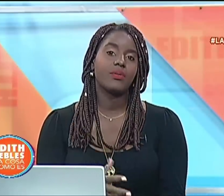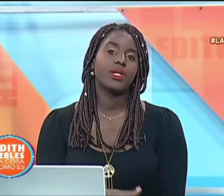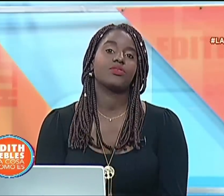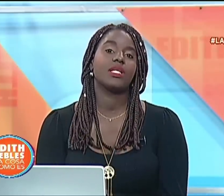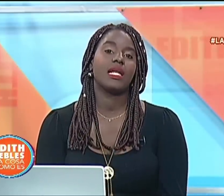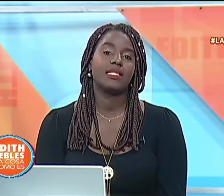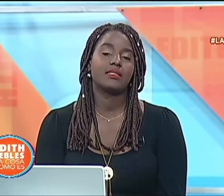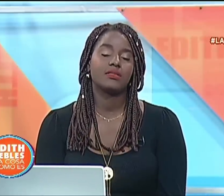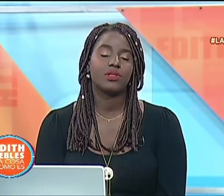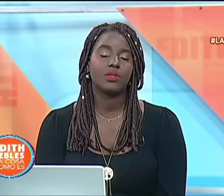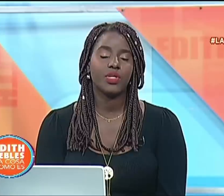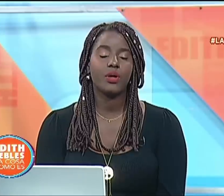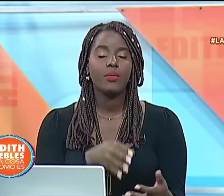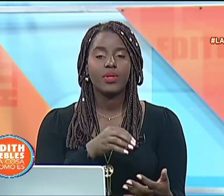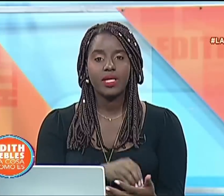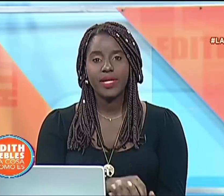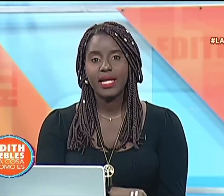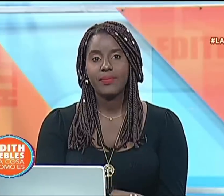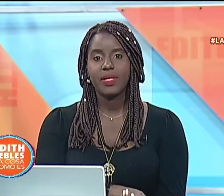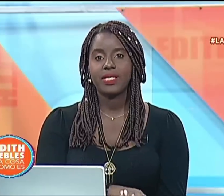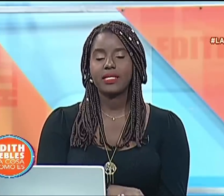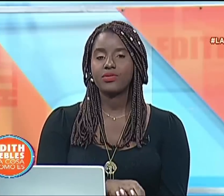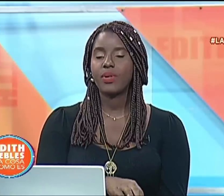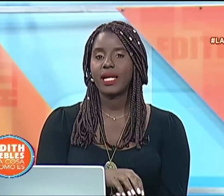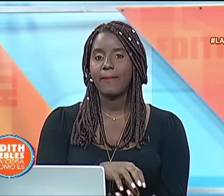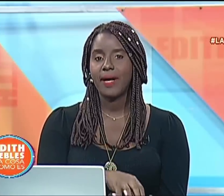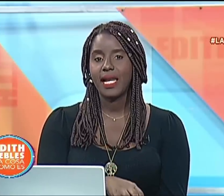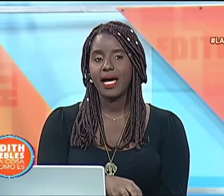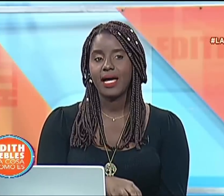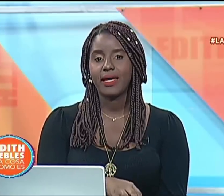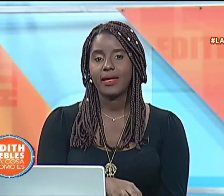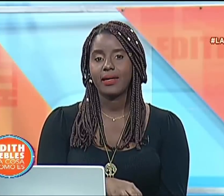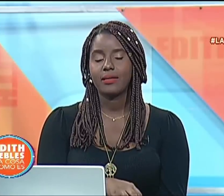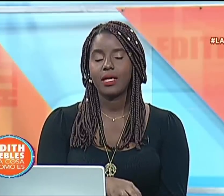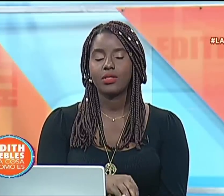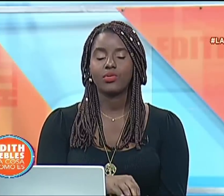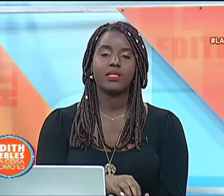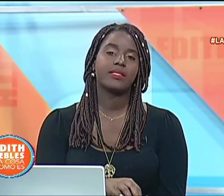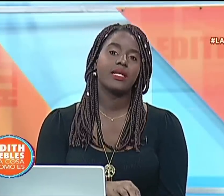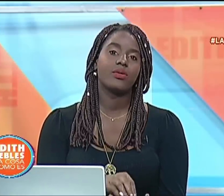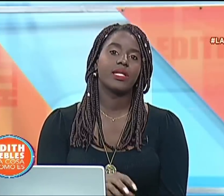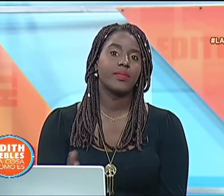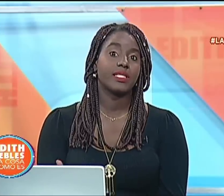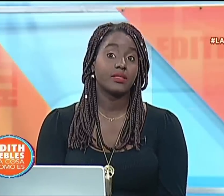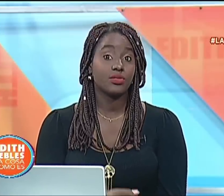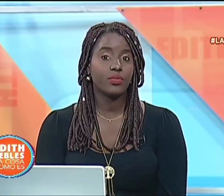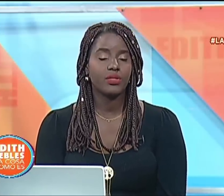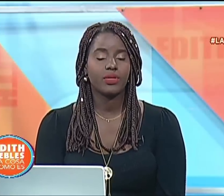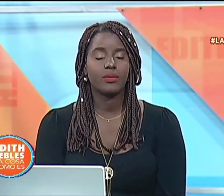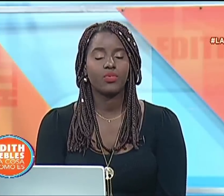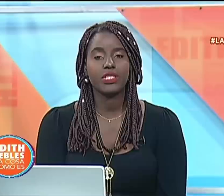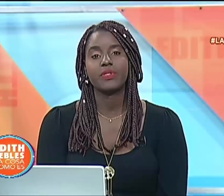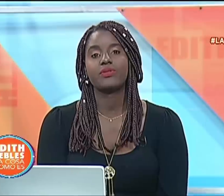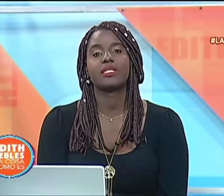la violación a la ley de extinción de dominio, pero también la ley prevé sanción para la mala de utilizar incorrectamente este instrumento,